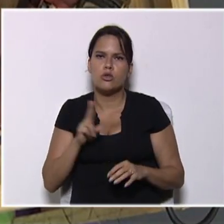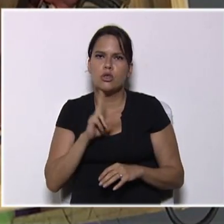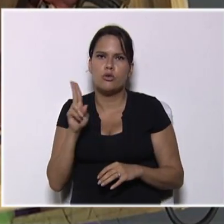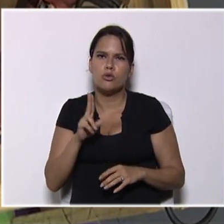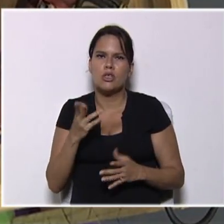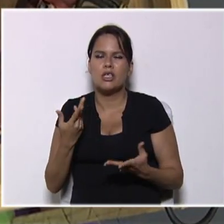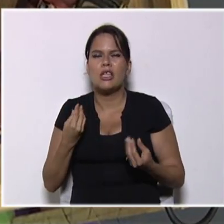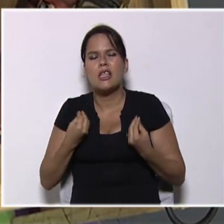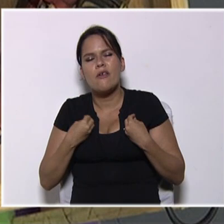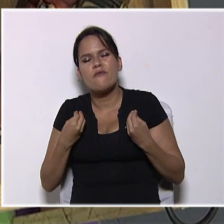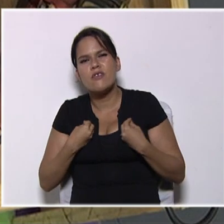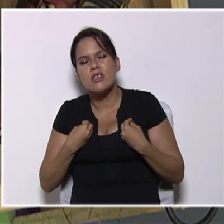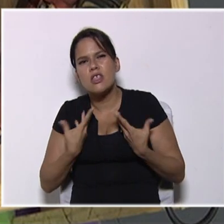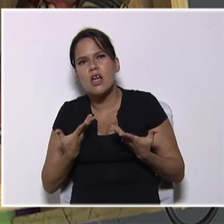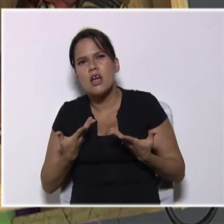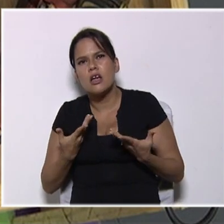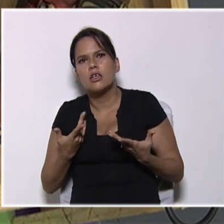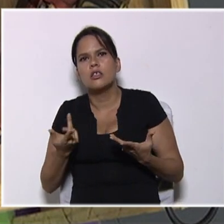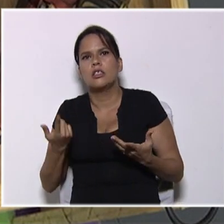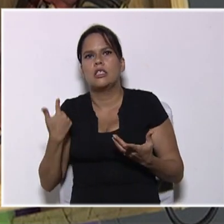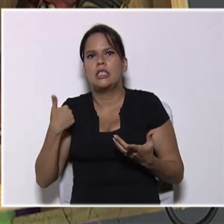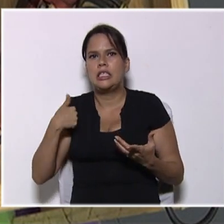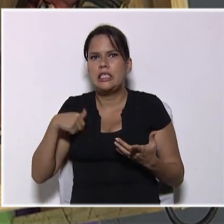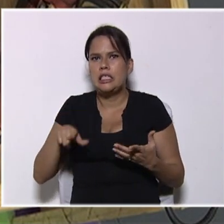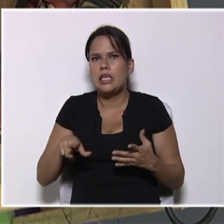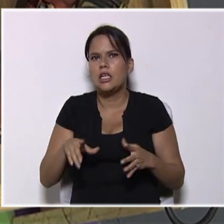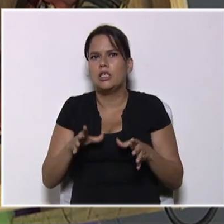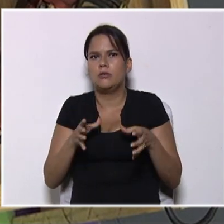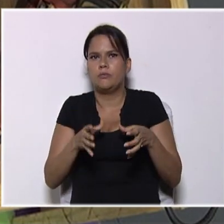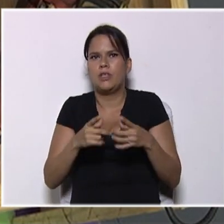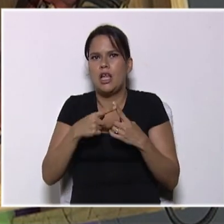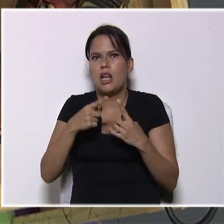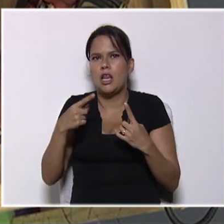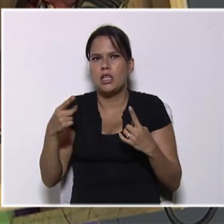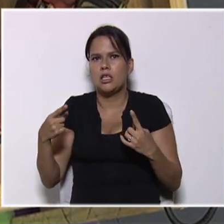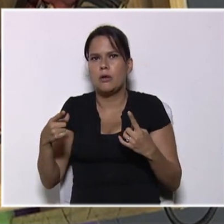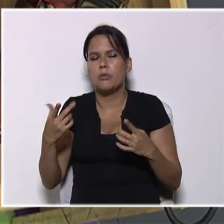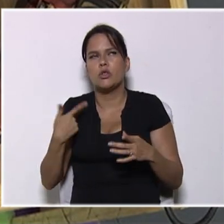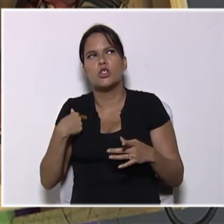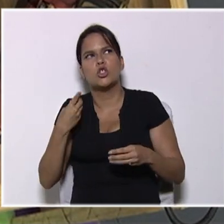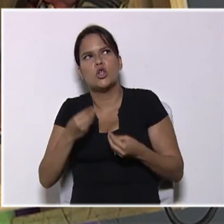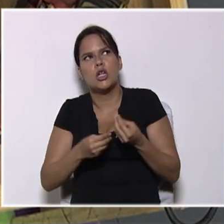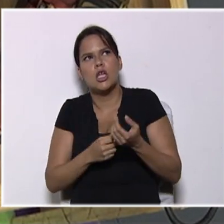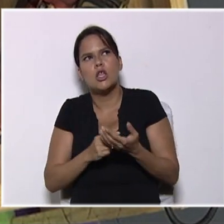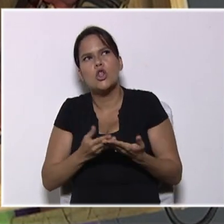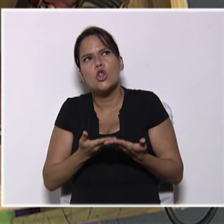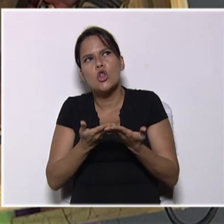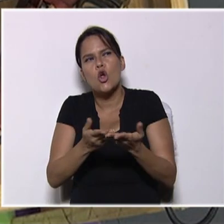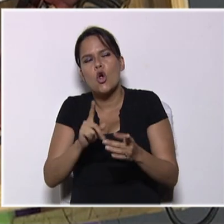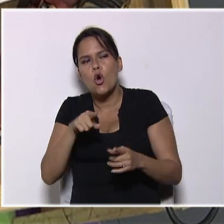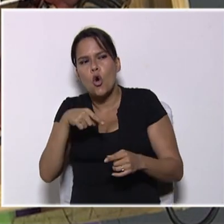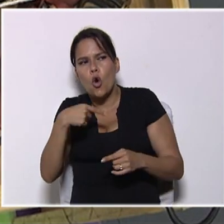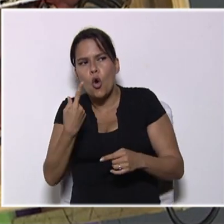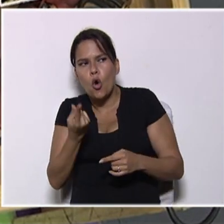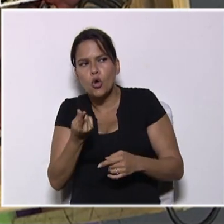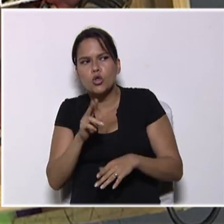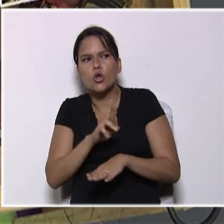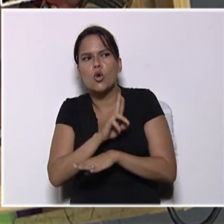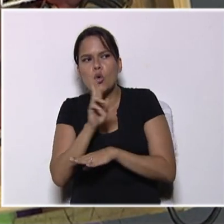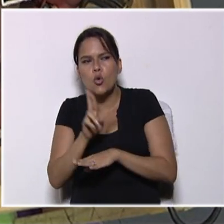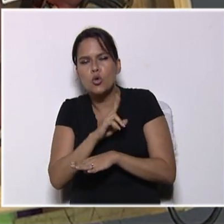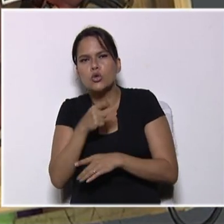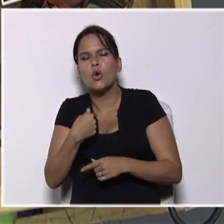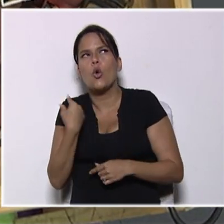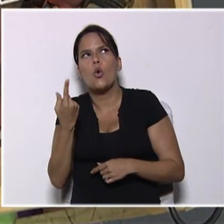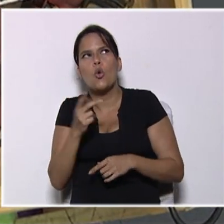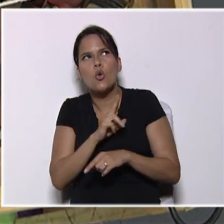¿qué tanta vida útil tiene un equipo conforme a su uso? Pero resulta que si yo lo repotencio, si yo le doy otro enfoque, utilizo otras